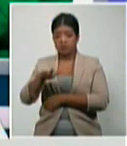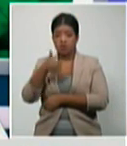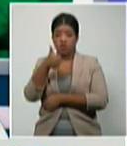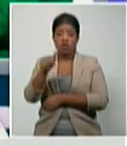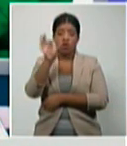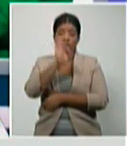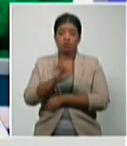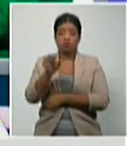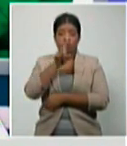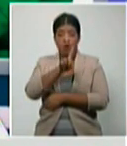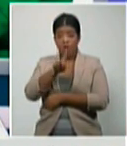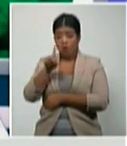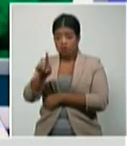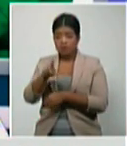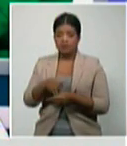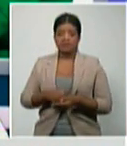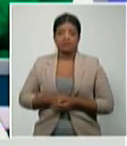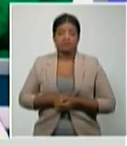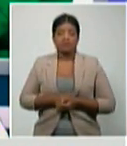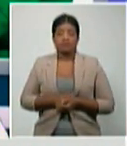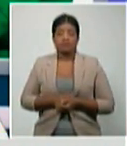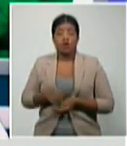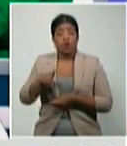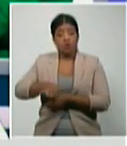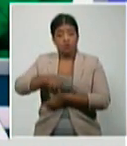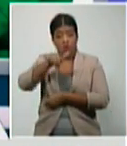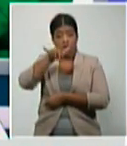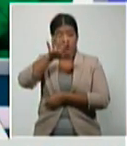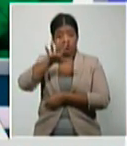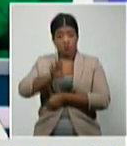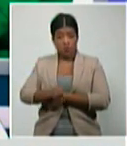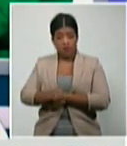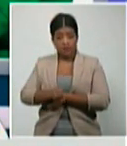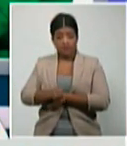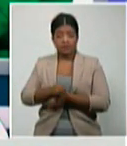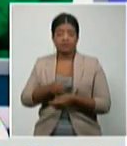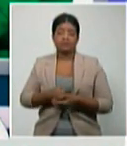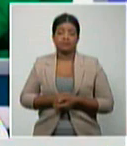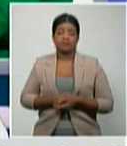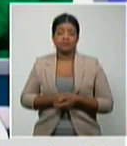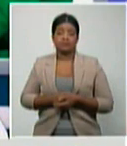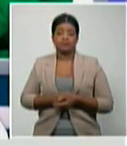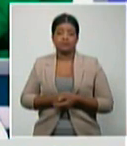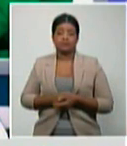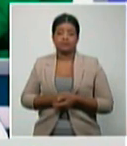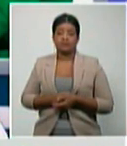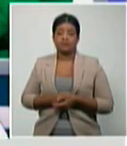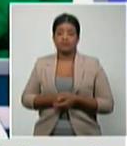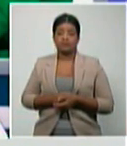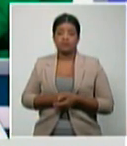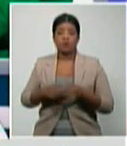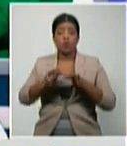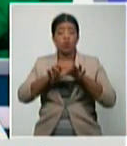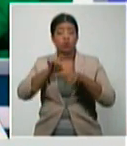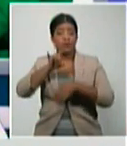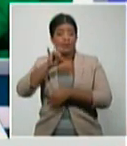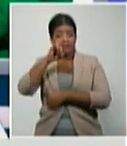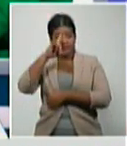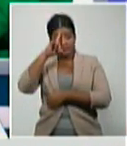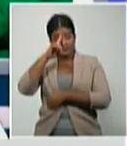11. Boyero, 50. Güines, 46. Playa 45, La